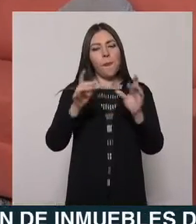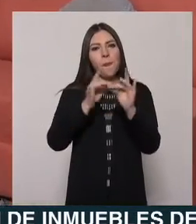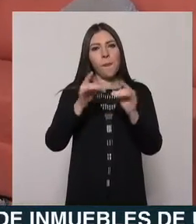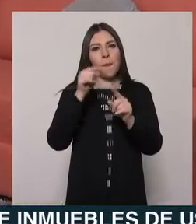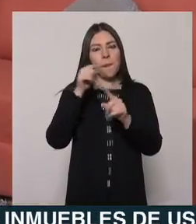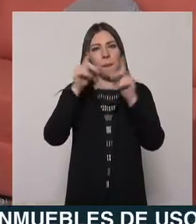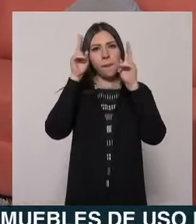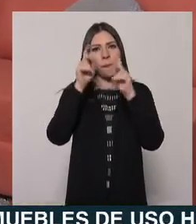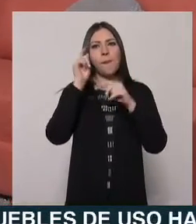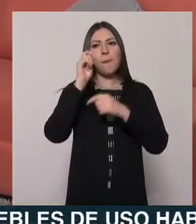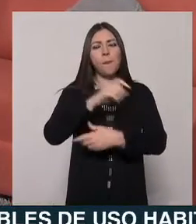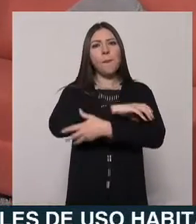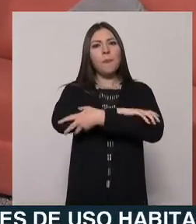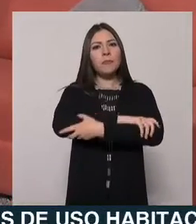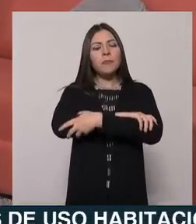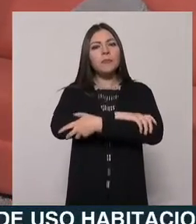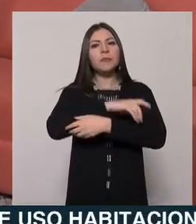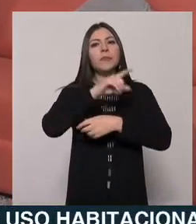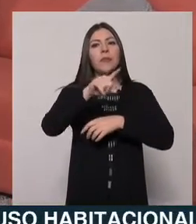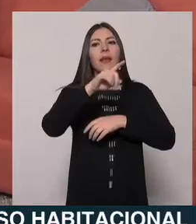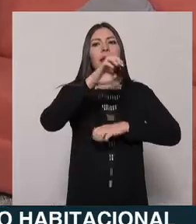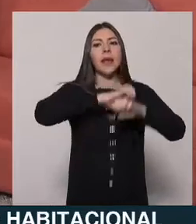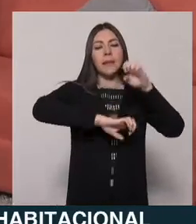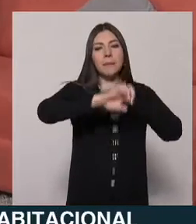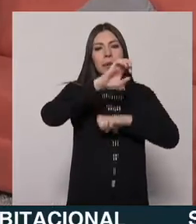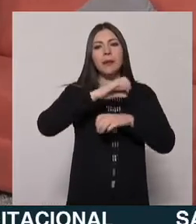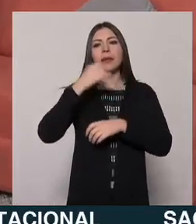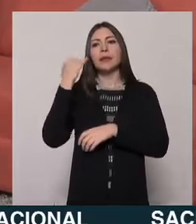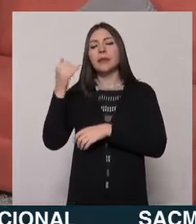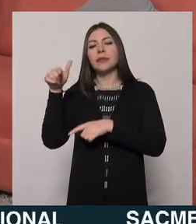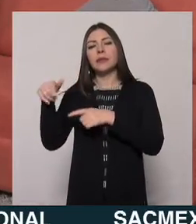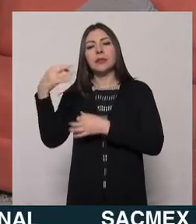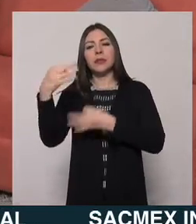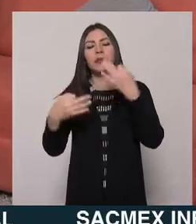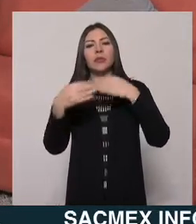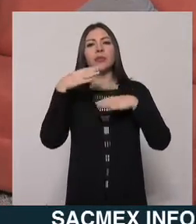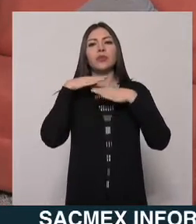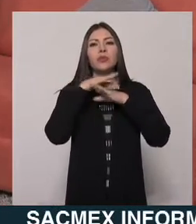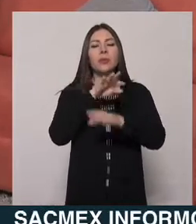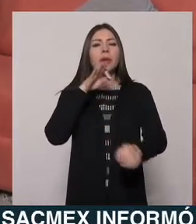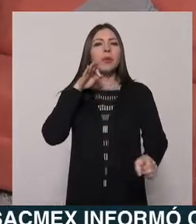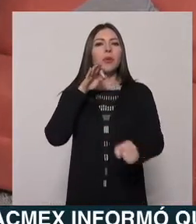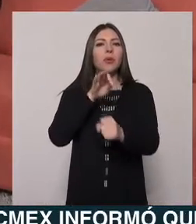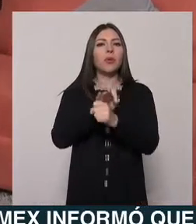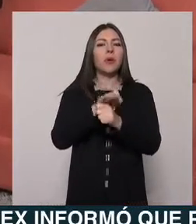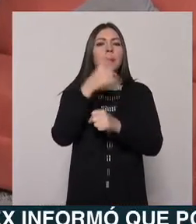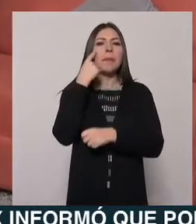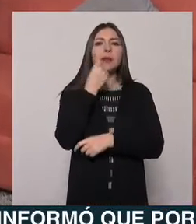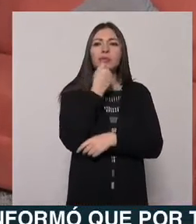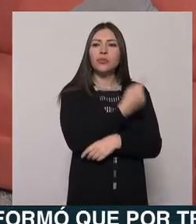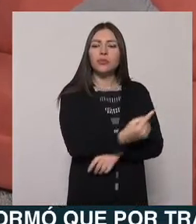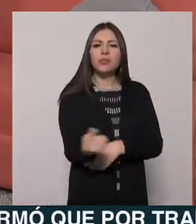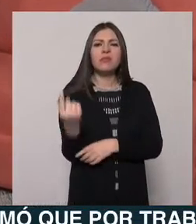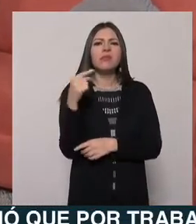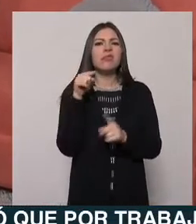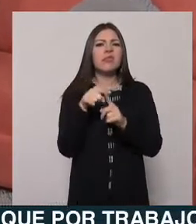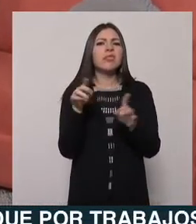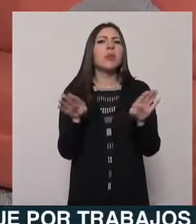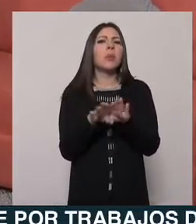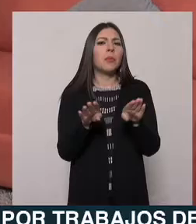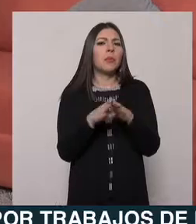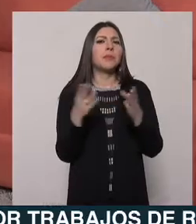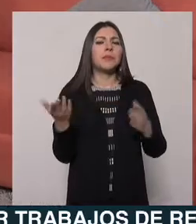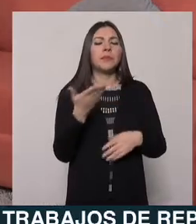la sinergia que hay entre las autoridades consulares mexicanas y la judicatura local en materia de protección a la niñez. ¿Cómo es esto, magistrada?